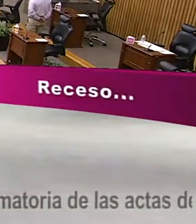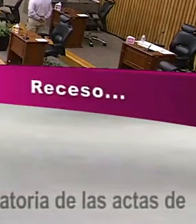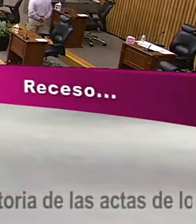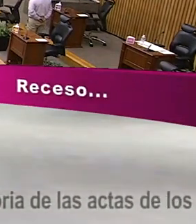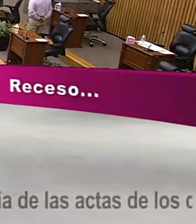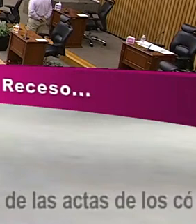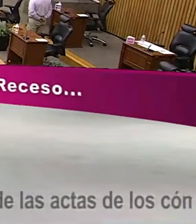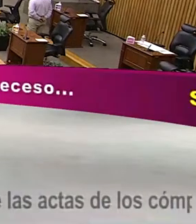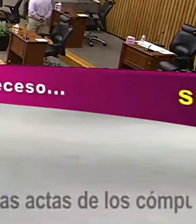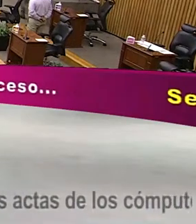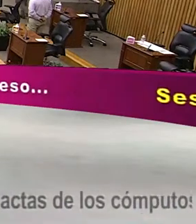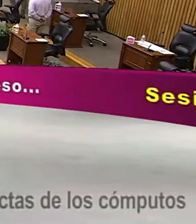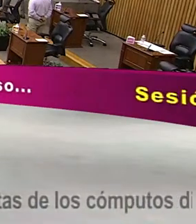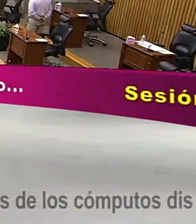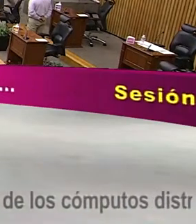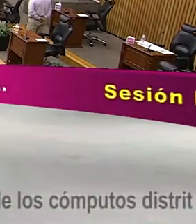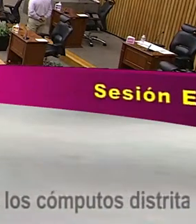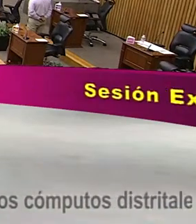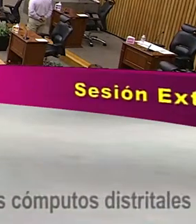no no